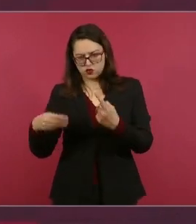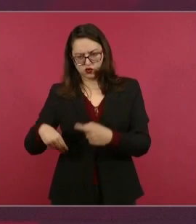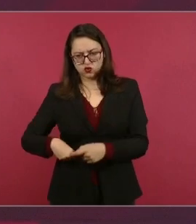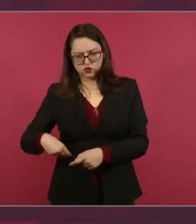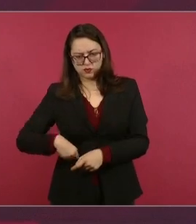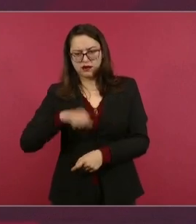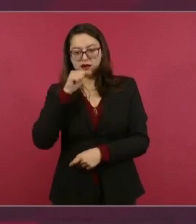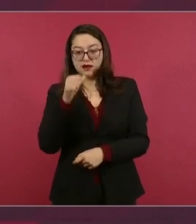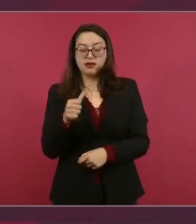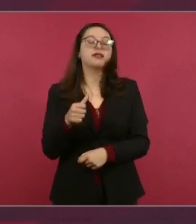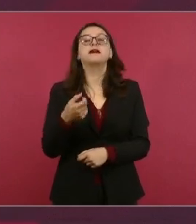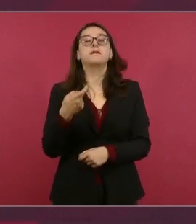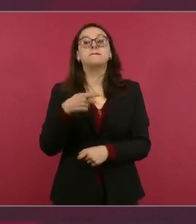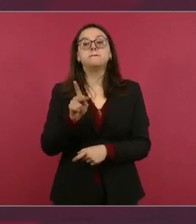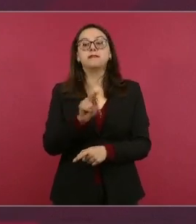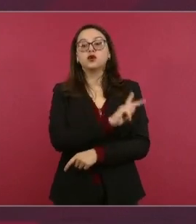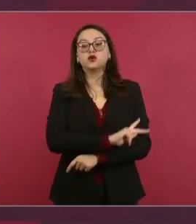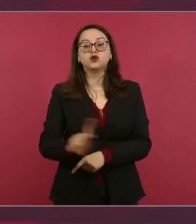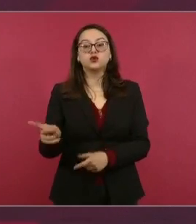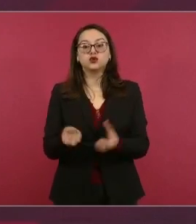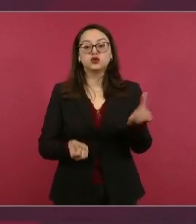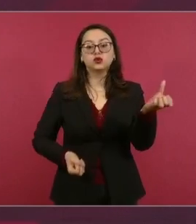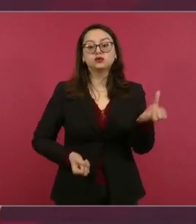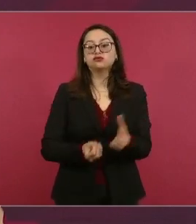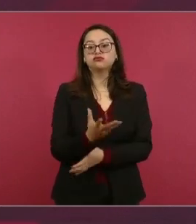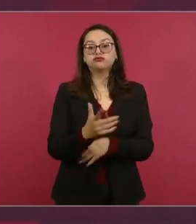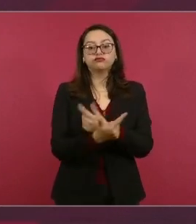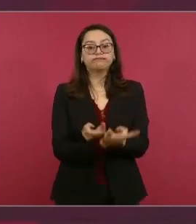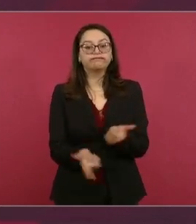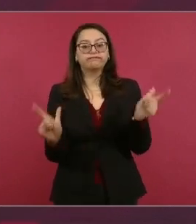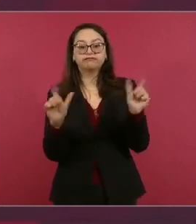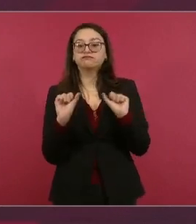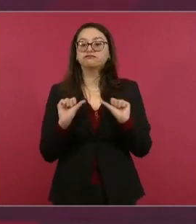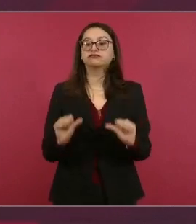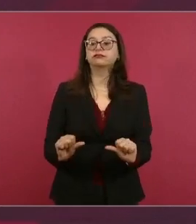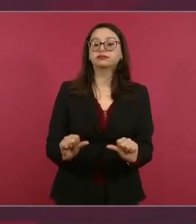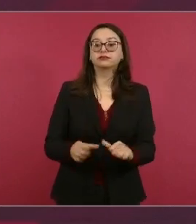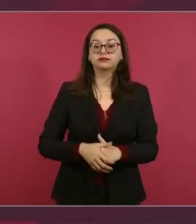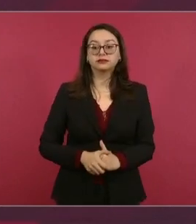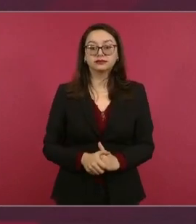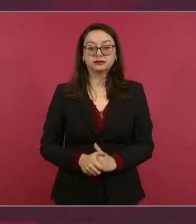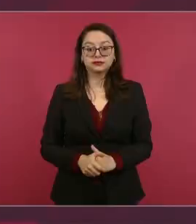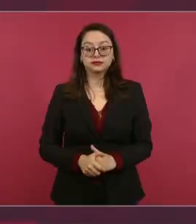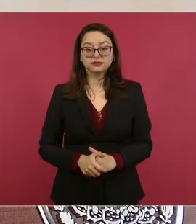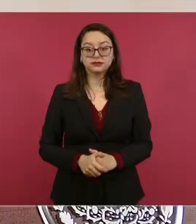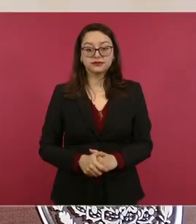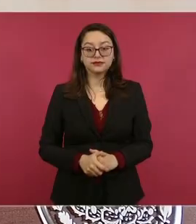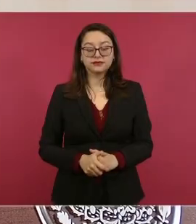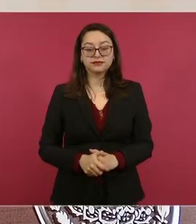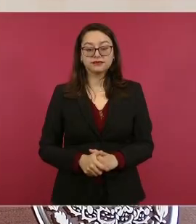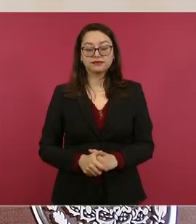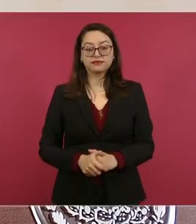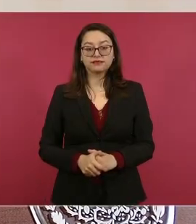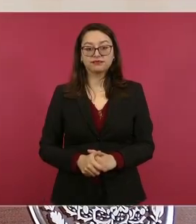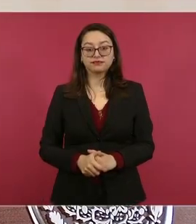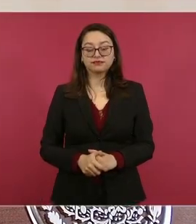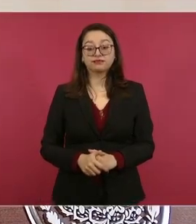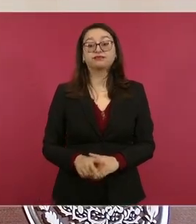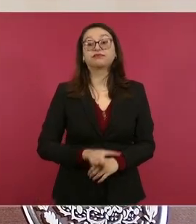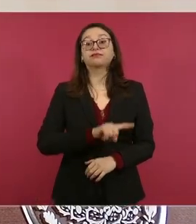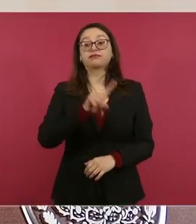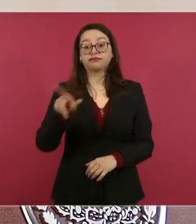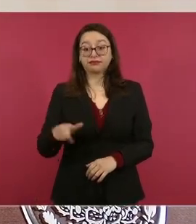En el caso de Ayotzinapa, pero eso se repite ya con el fiscal